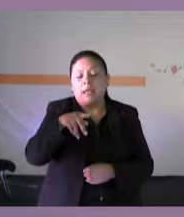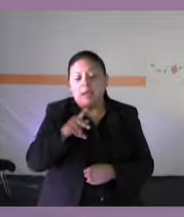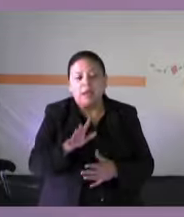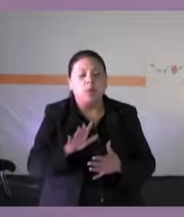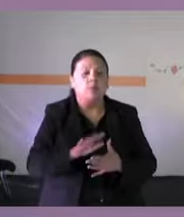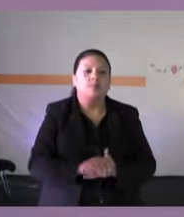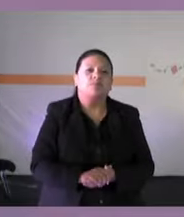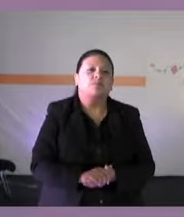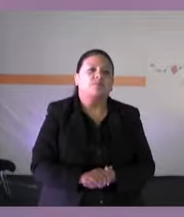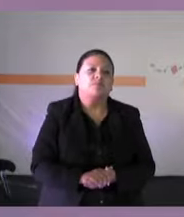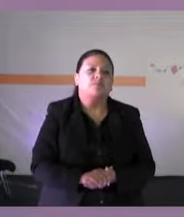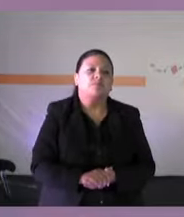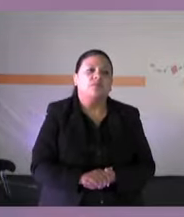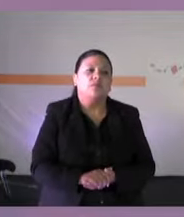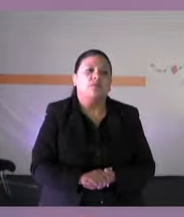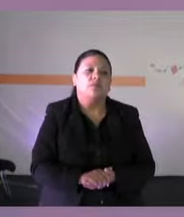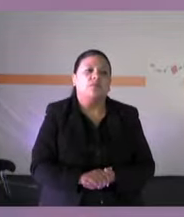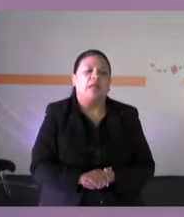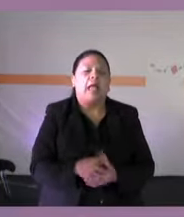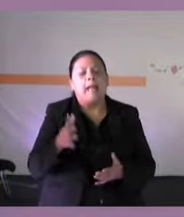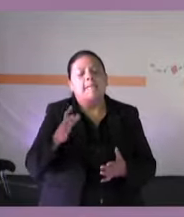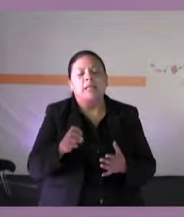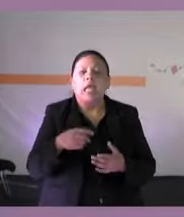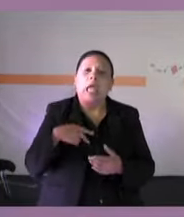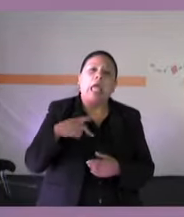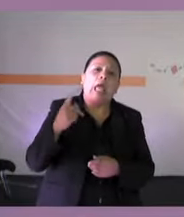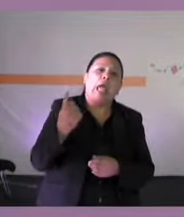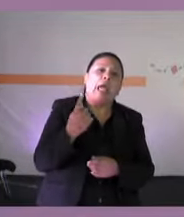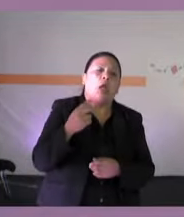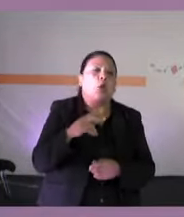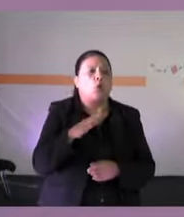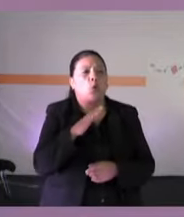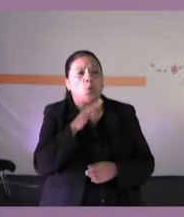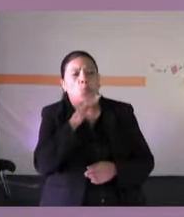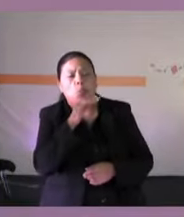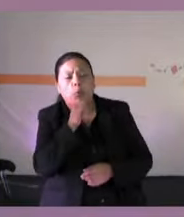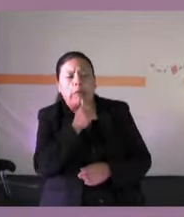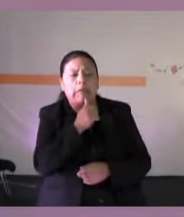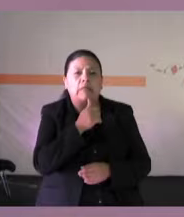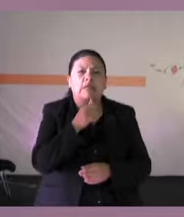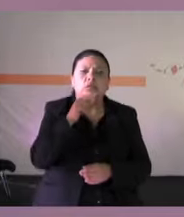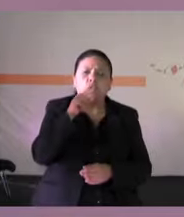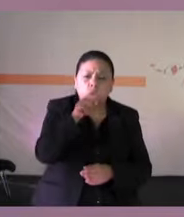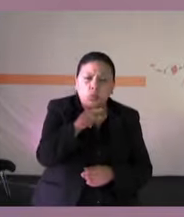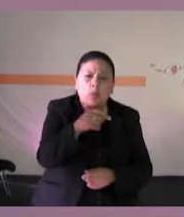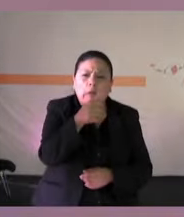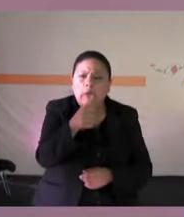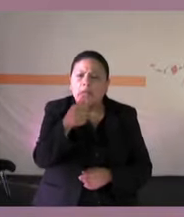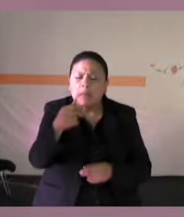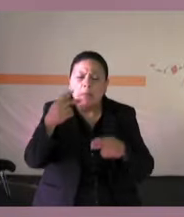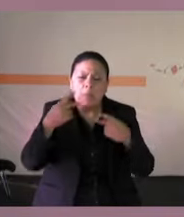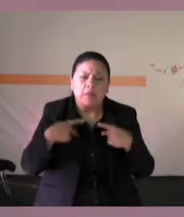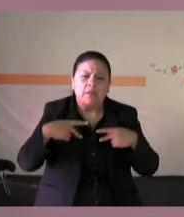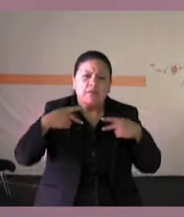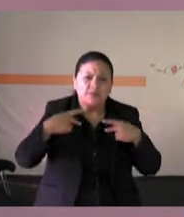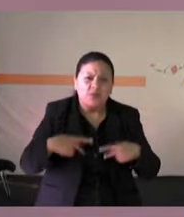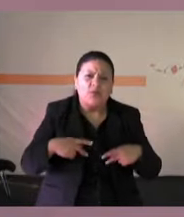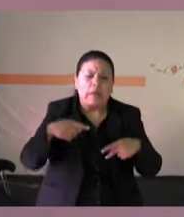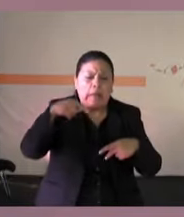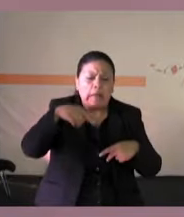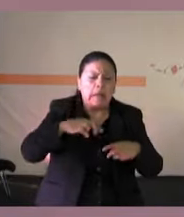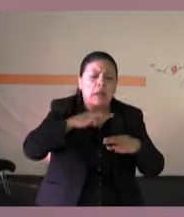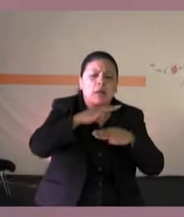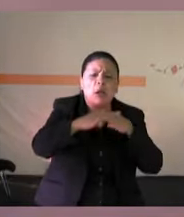no puedes pasar por esta tierra sin irte habiéndola dejado